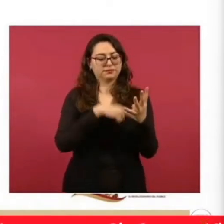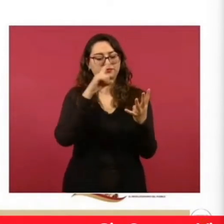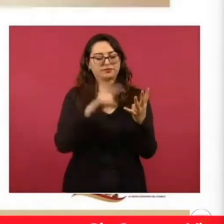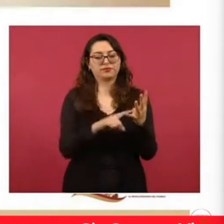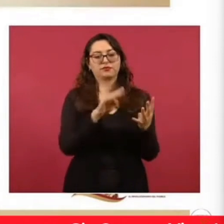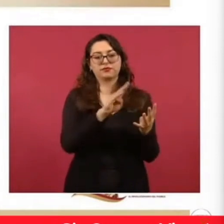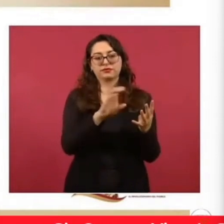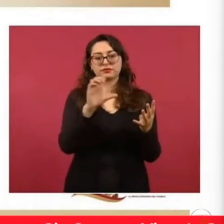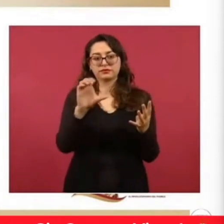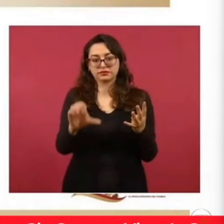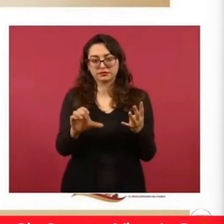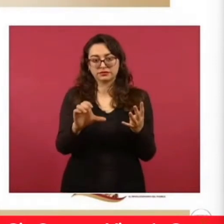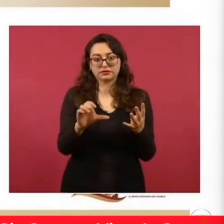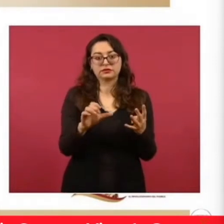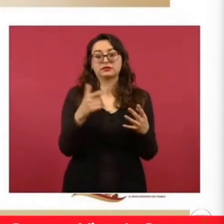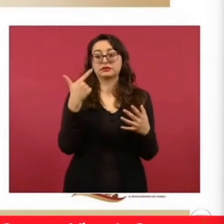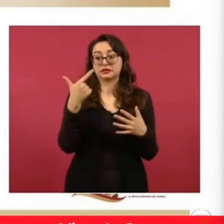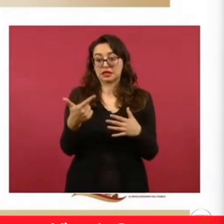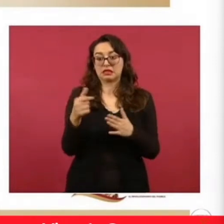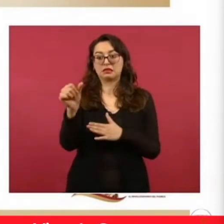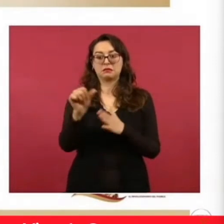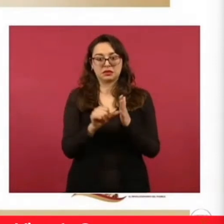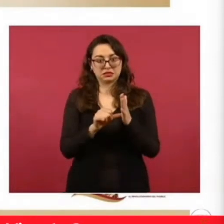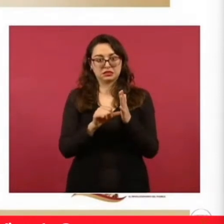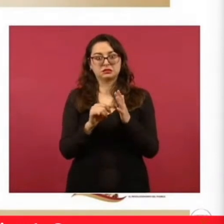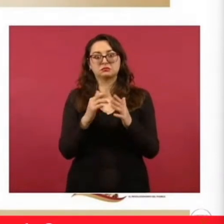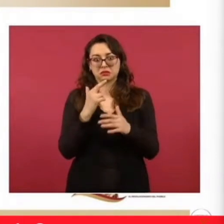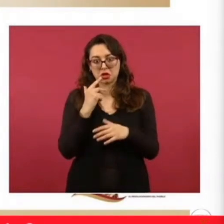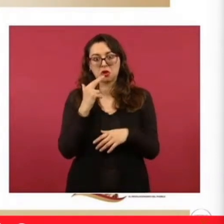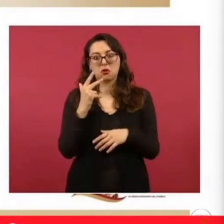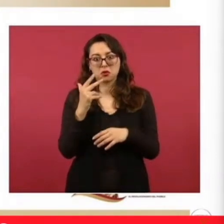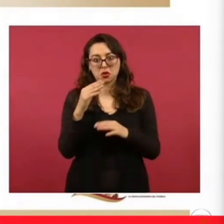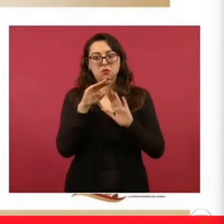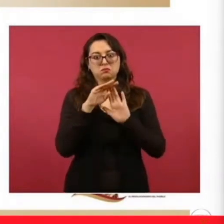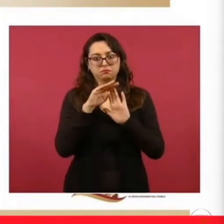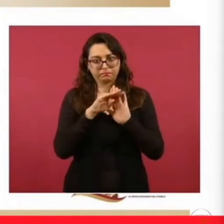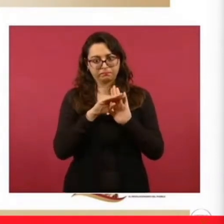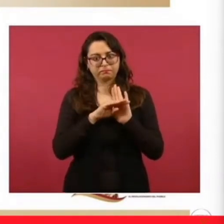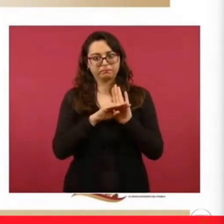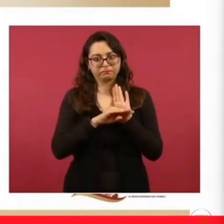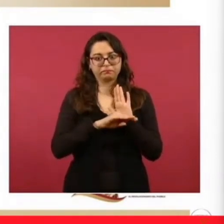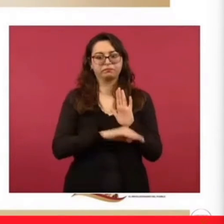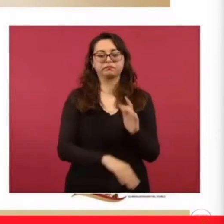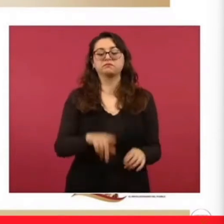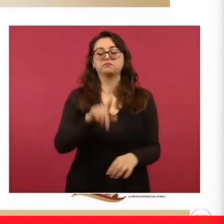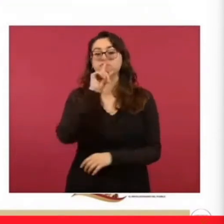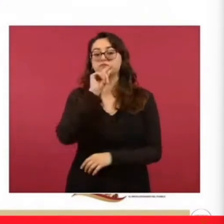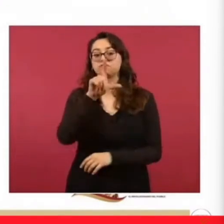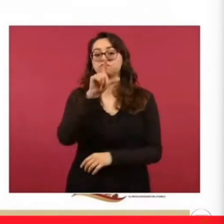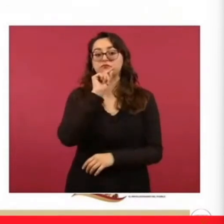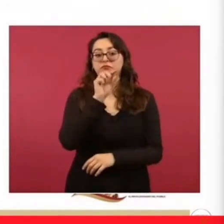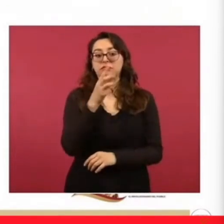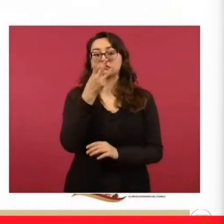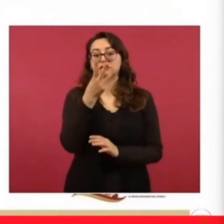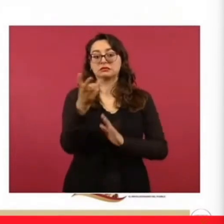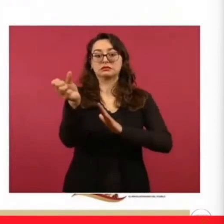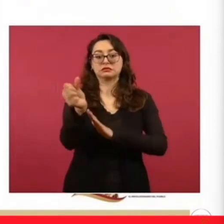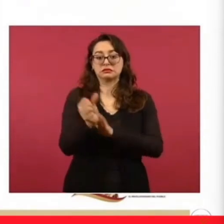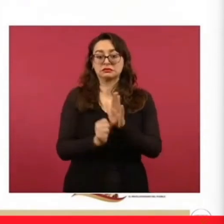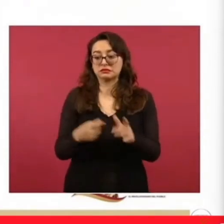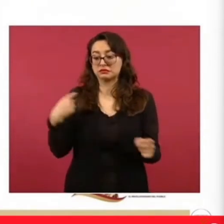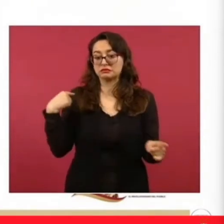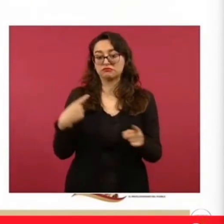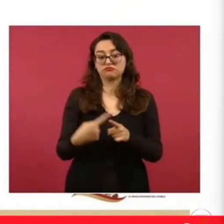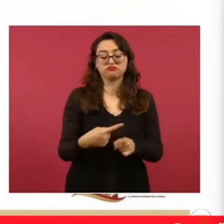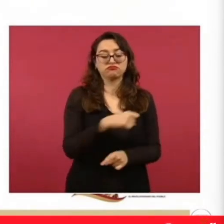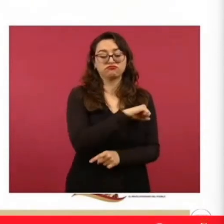ya se llevan siete meses a la baja en el estado de Jalisco los últimos tres meses han estado